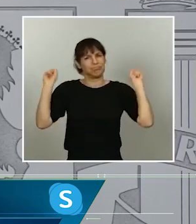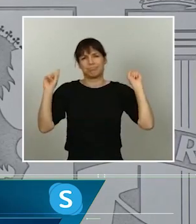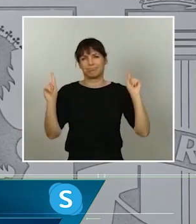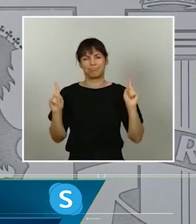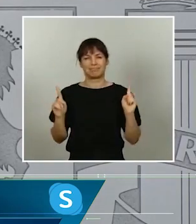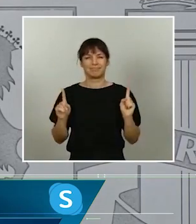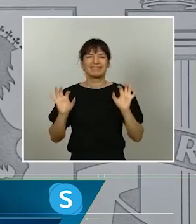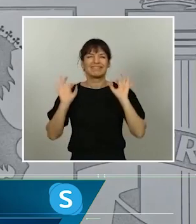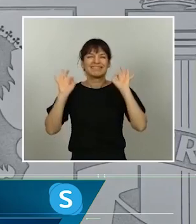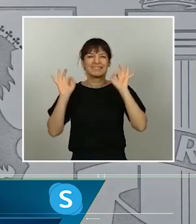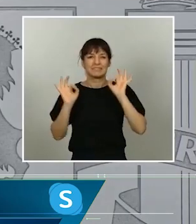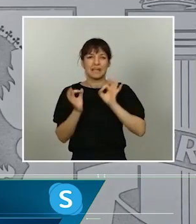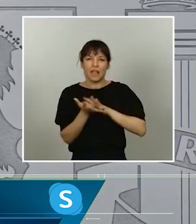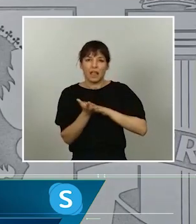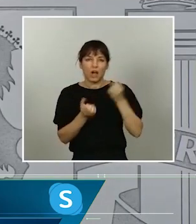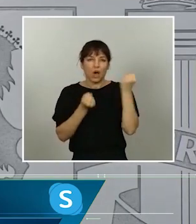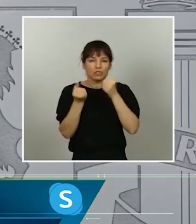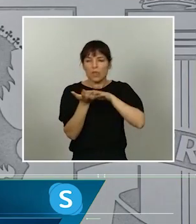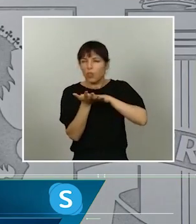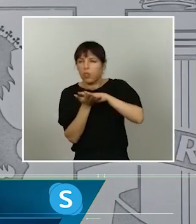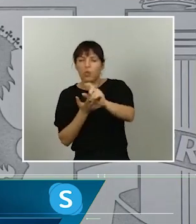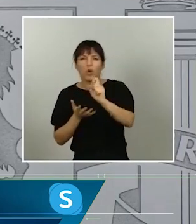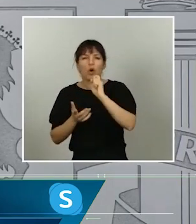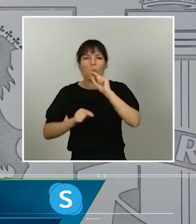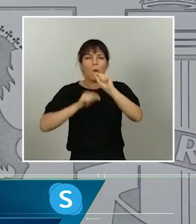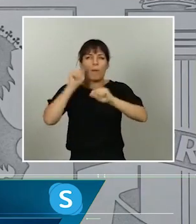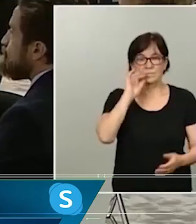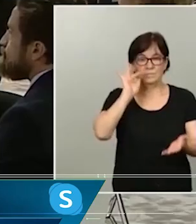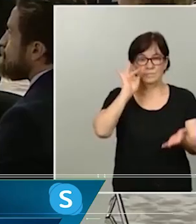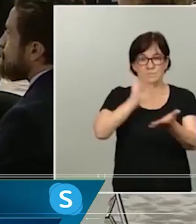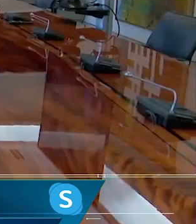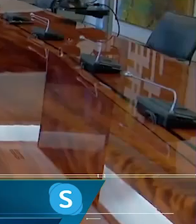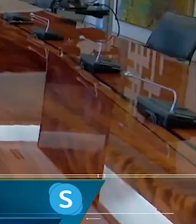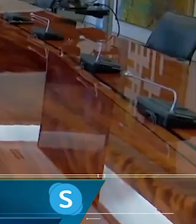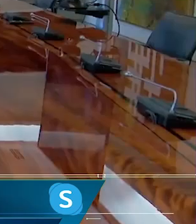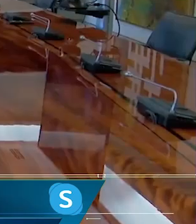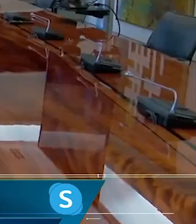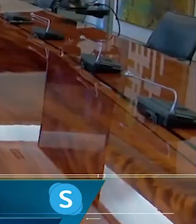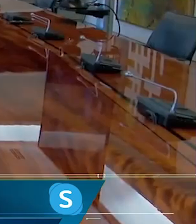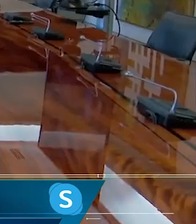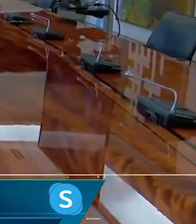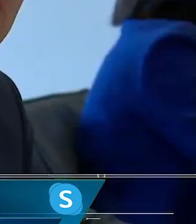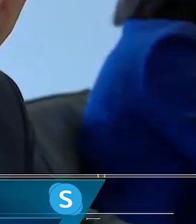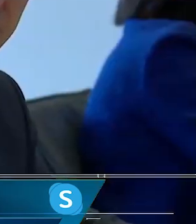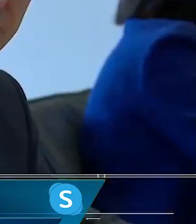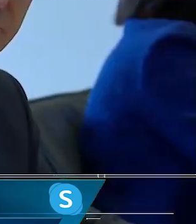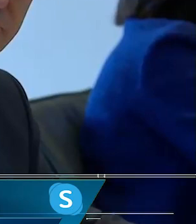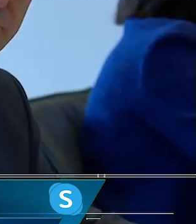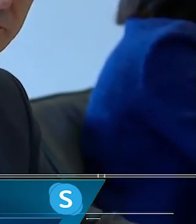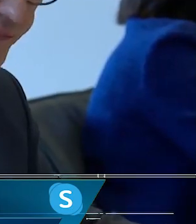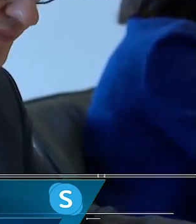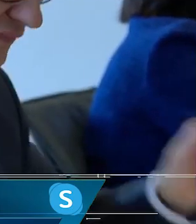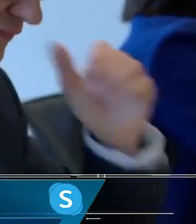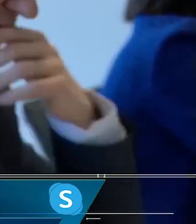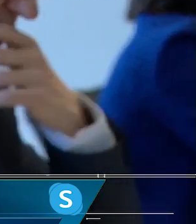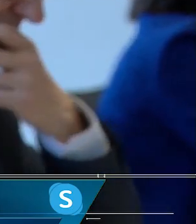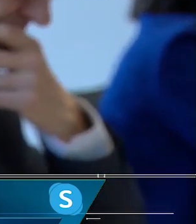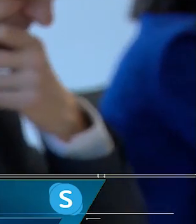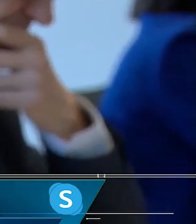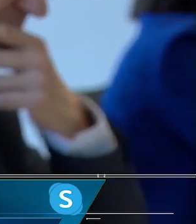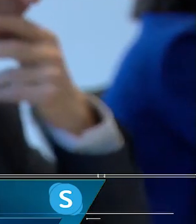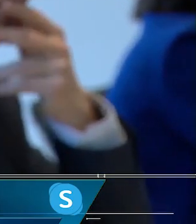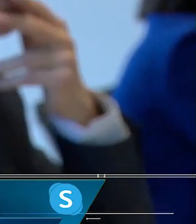en la cual crecíamos el doble que alemania el doble que la media comunitaria tres veces lo que en francia